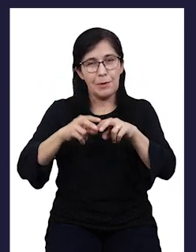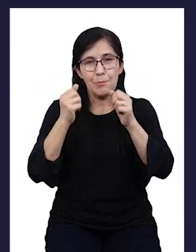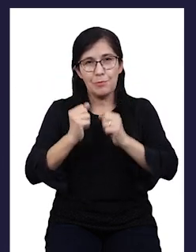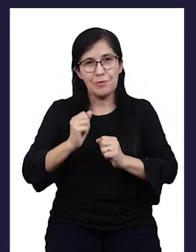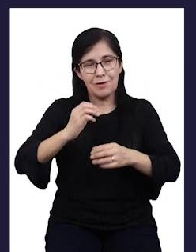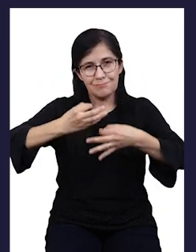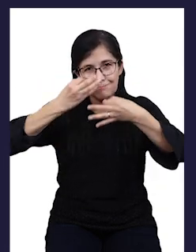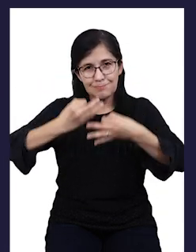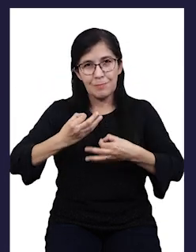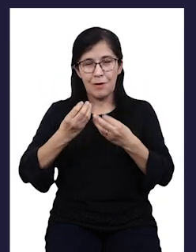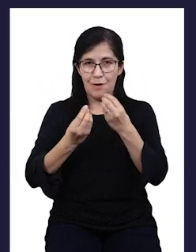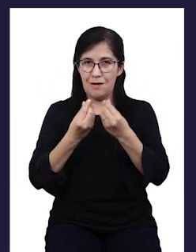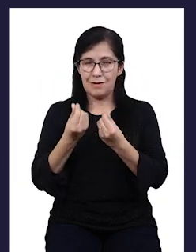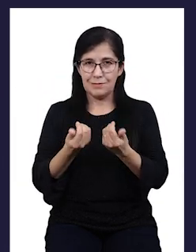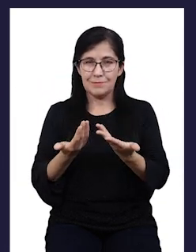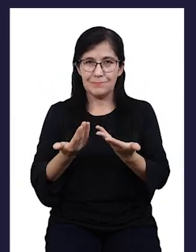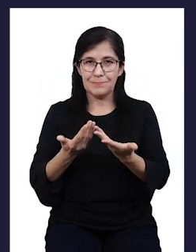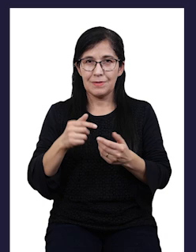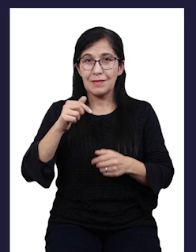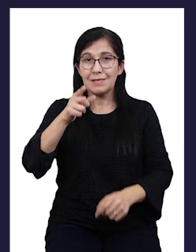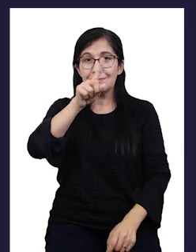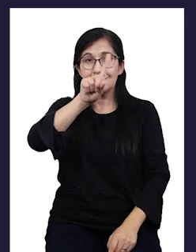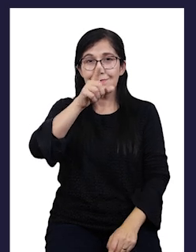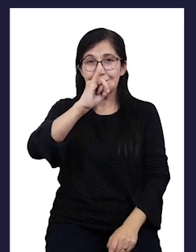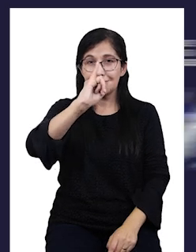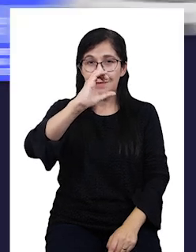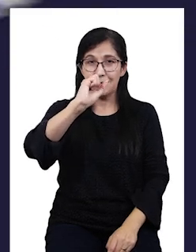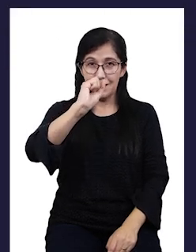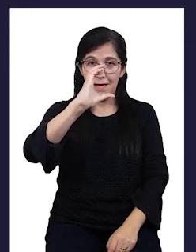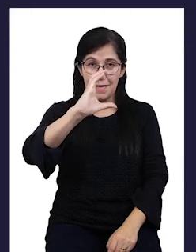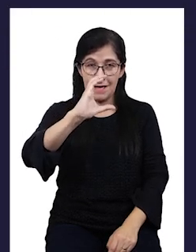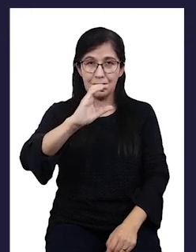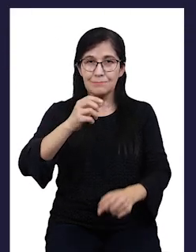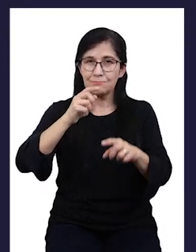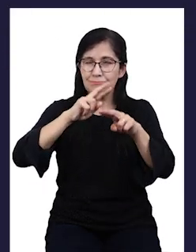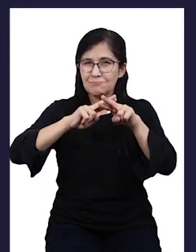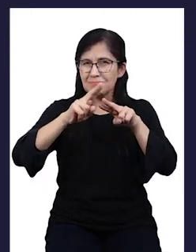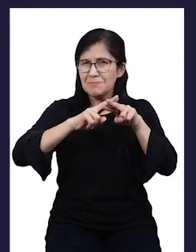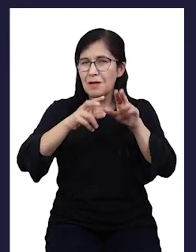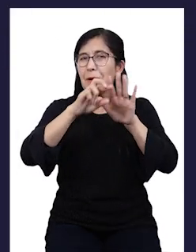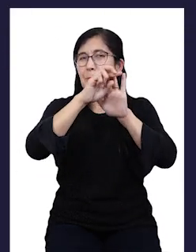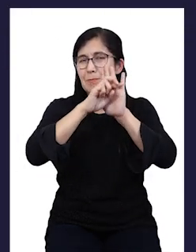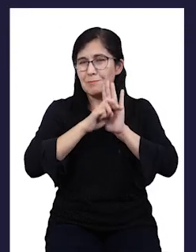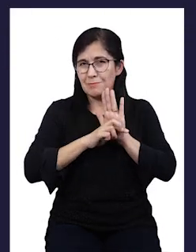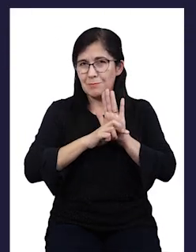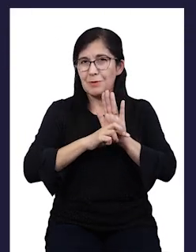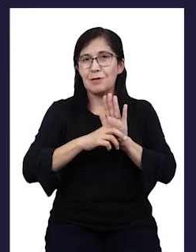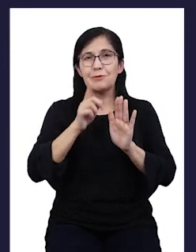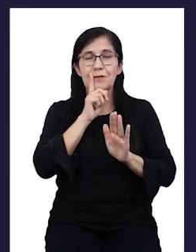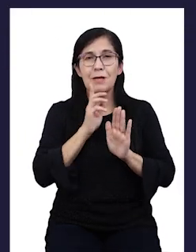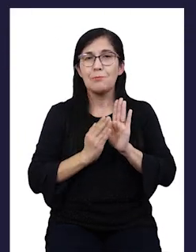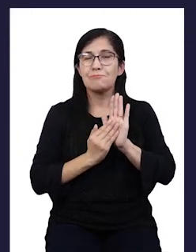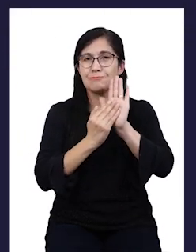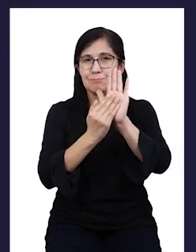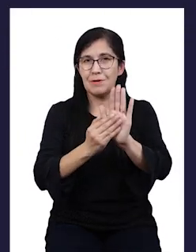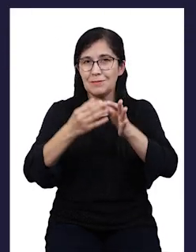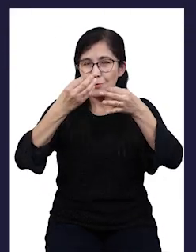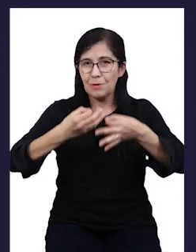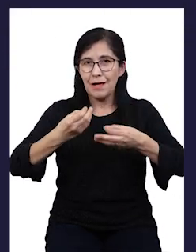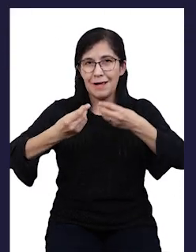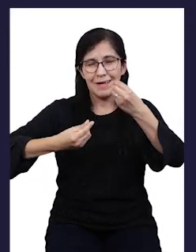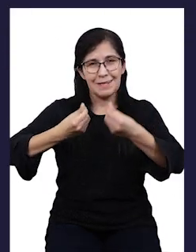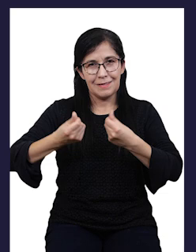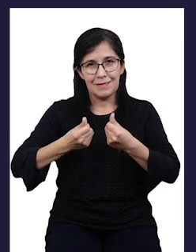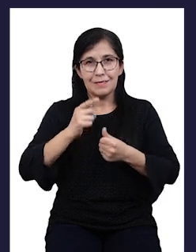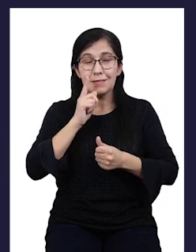quehacer para asegurar la calidad. El SIAC se representa mediante el modelo de aseguramiento de la calidad, y al igual